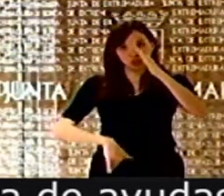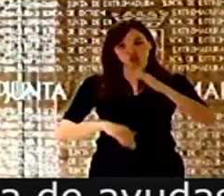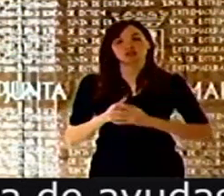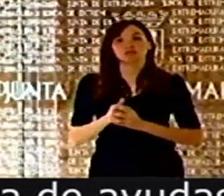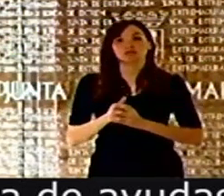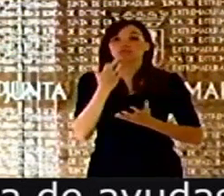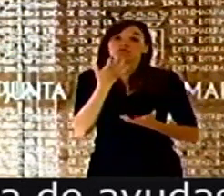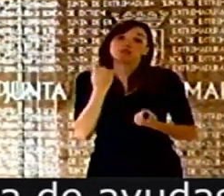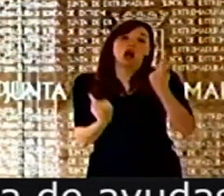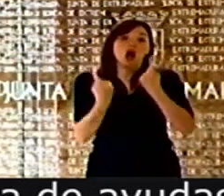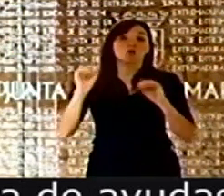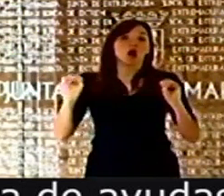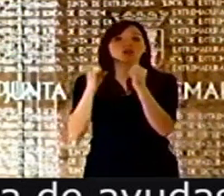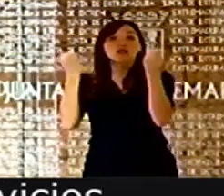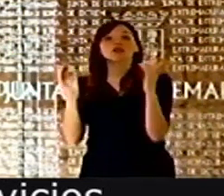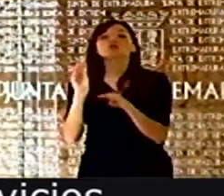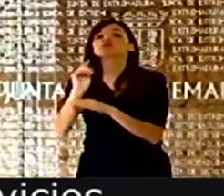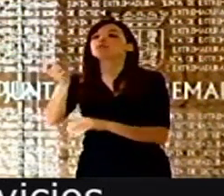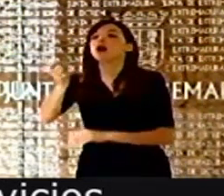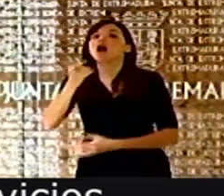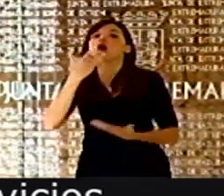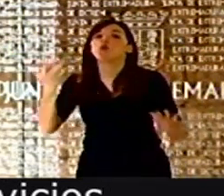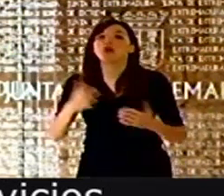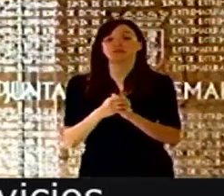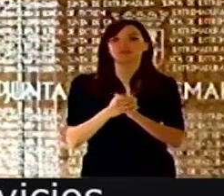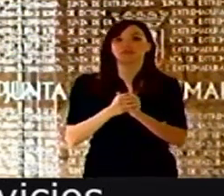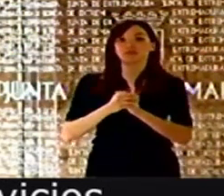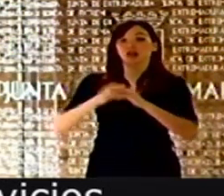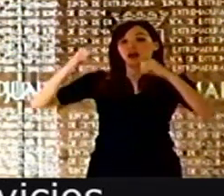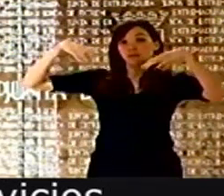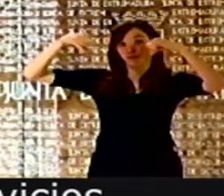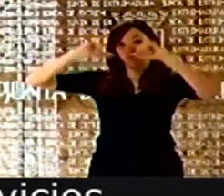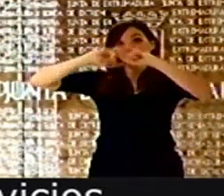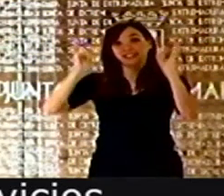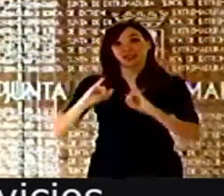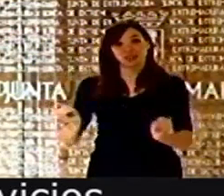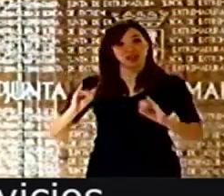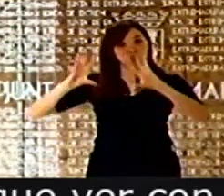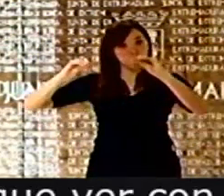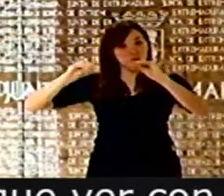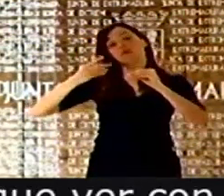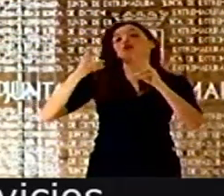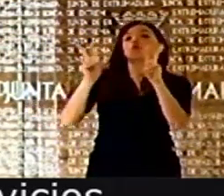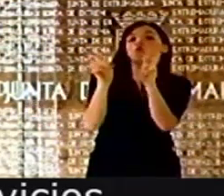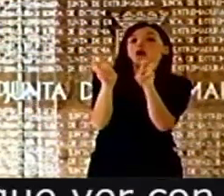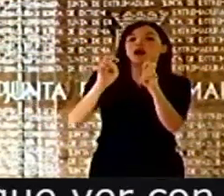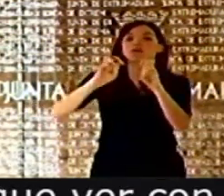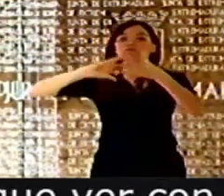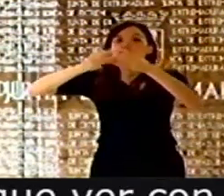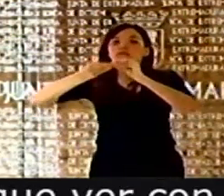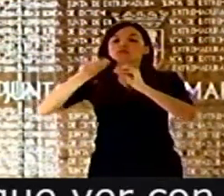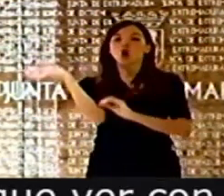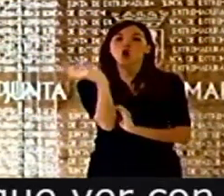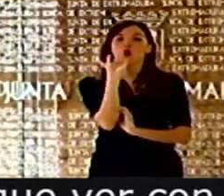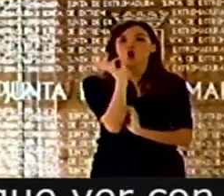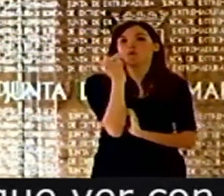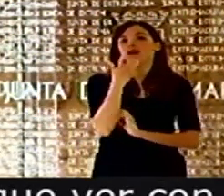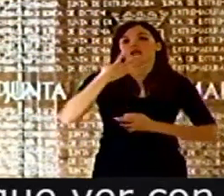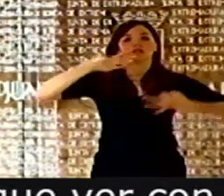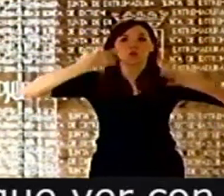actuaciones subvencionables están las nuevas instalaciones eléctricas y o reforma de las existentes por motivo de seguridad en polígonos